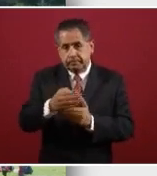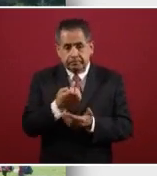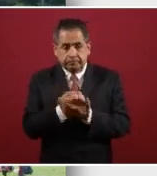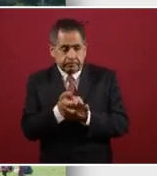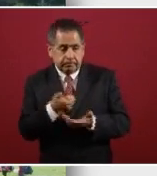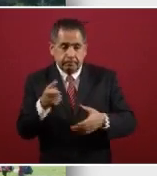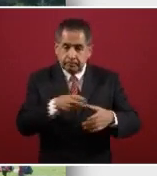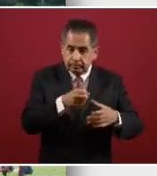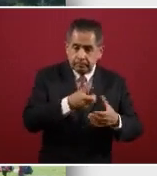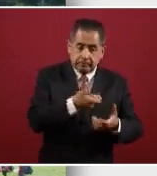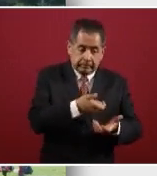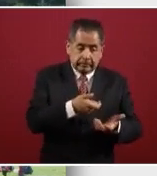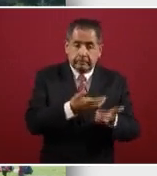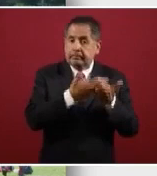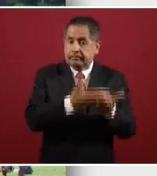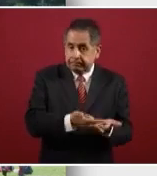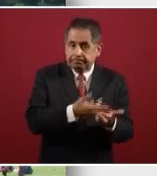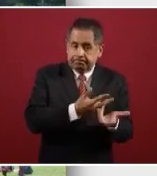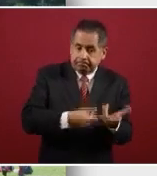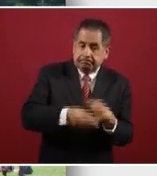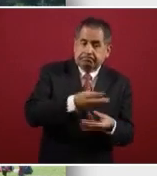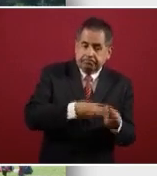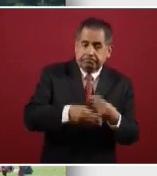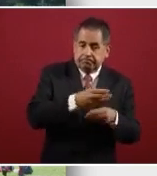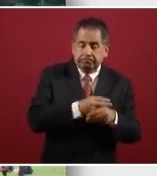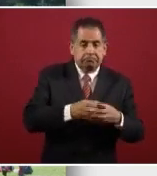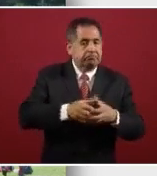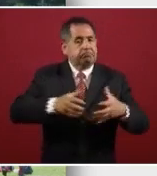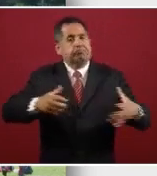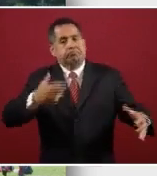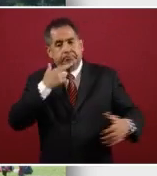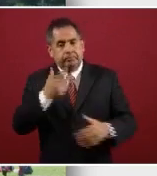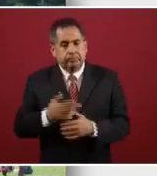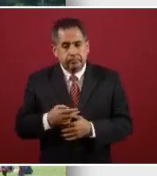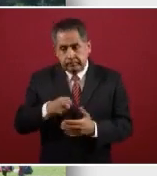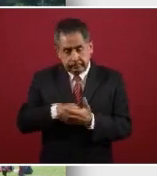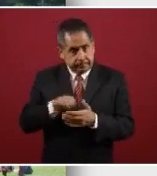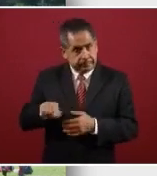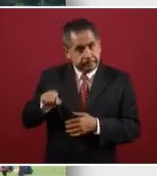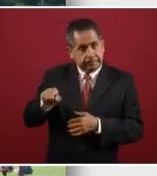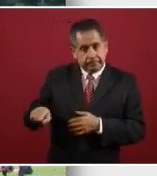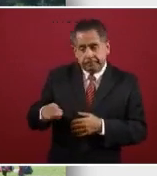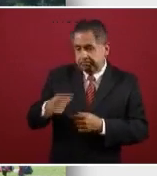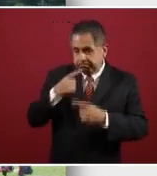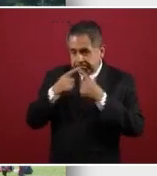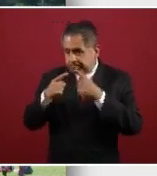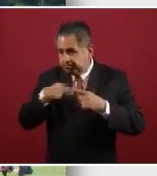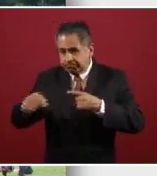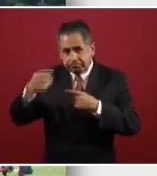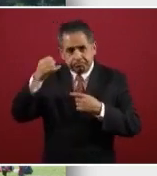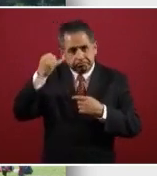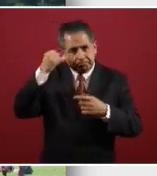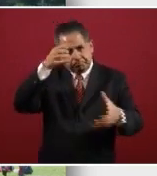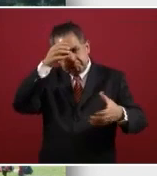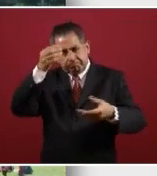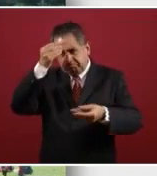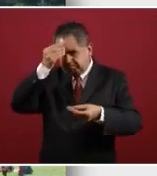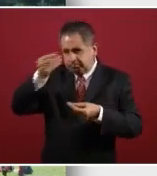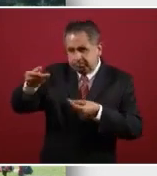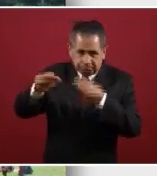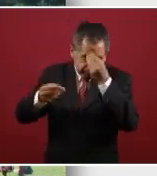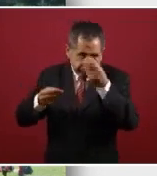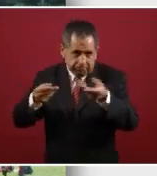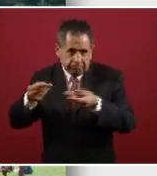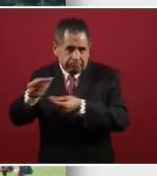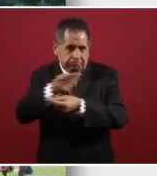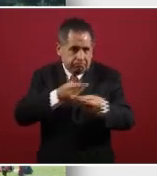social y solidaria, decirles que este espacio donde se da un diálogo de saberes y es necesario para